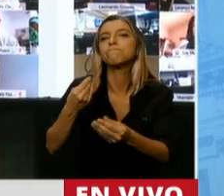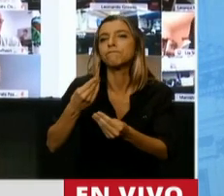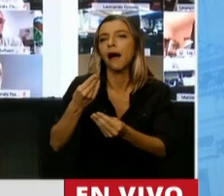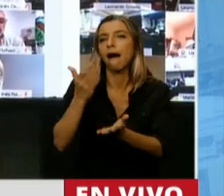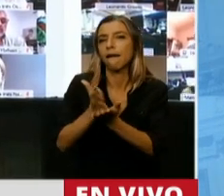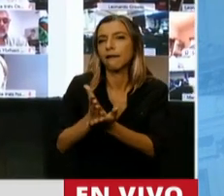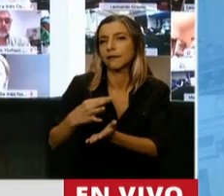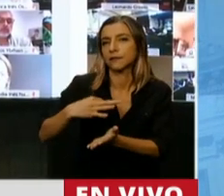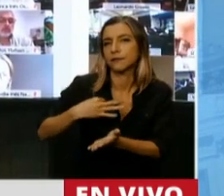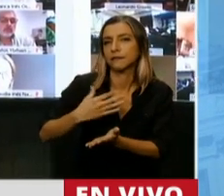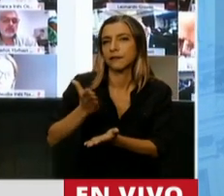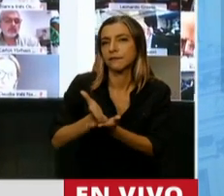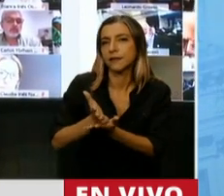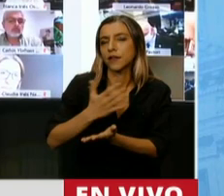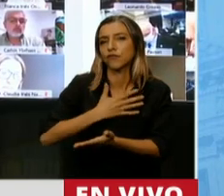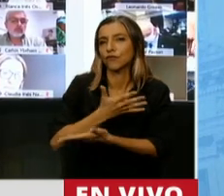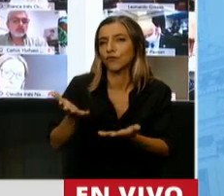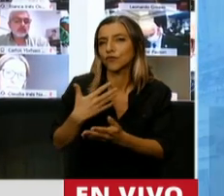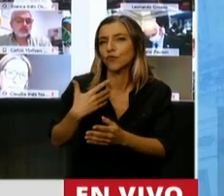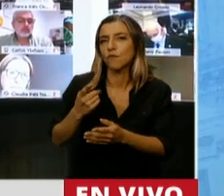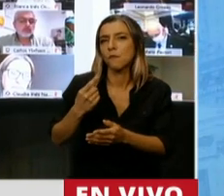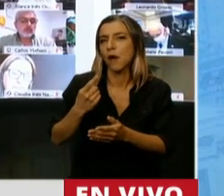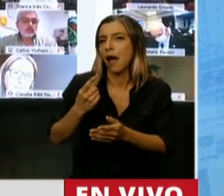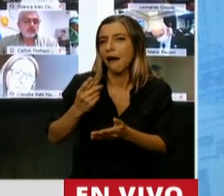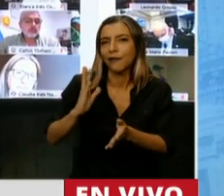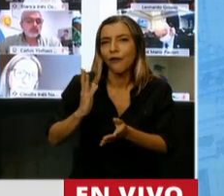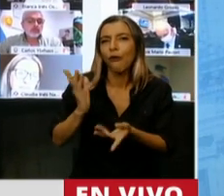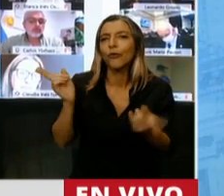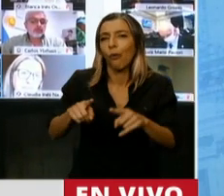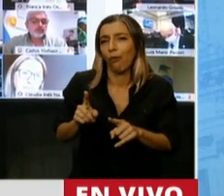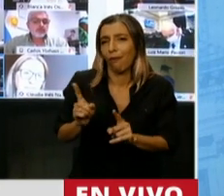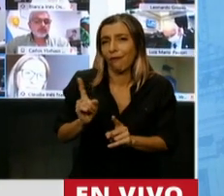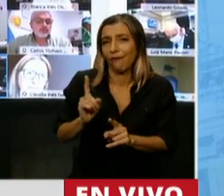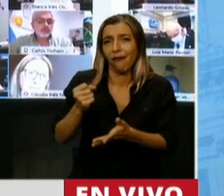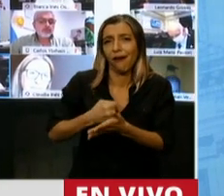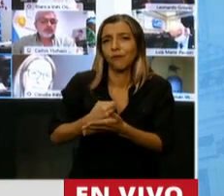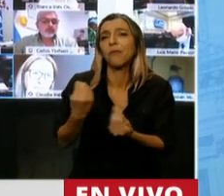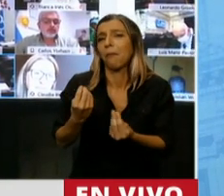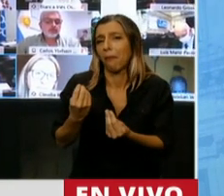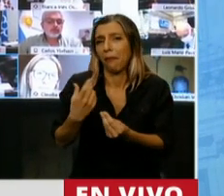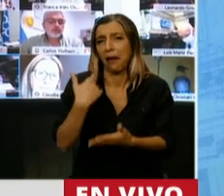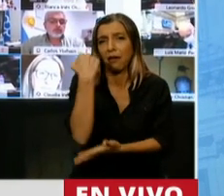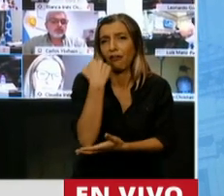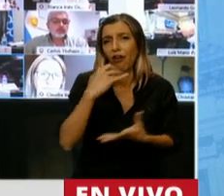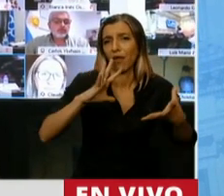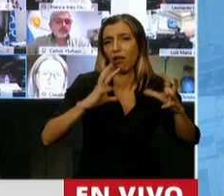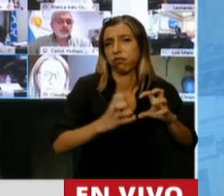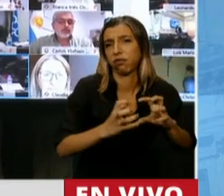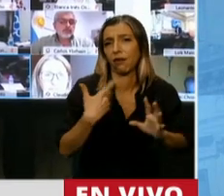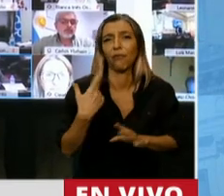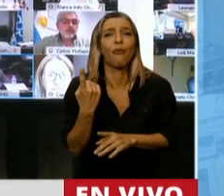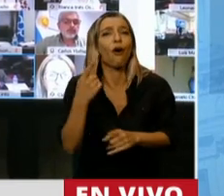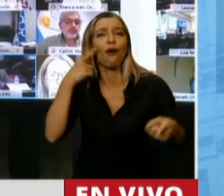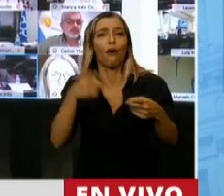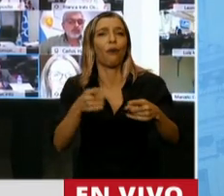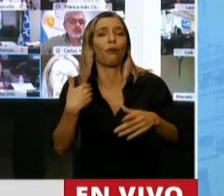humanos, pero sobre todas las cosas, los derechos sociales y económicos de los argentinos no evolucionaran